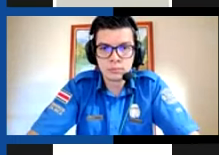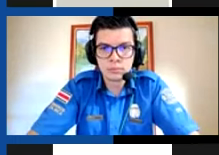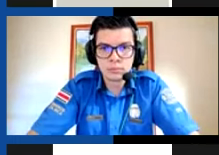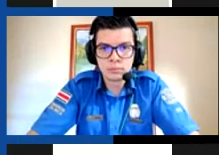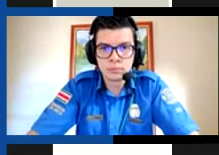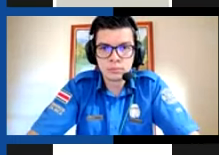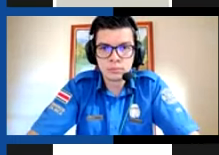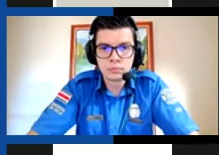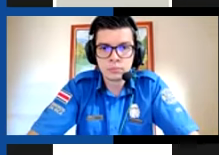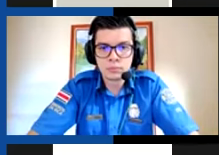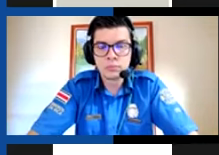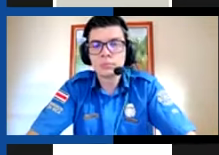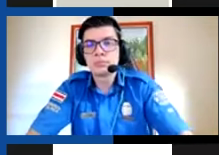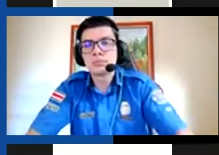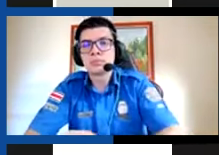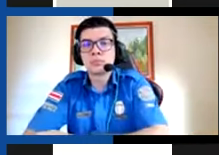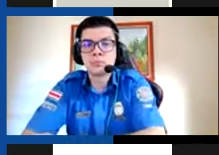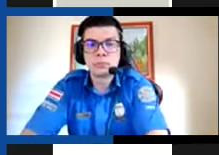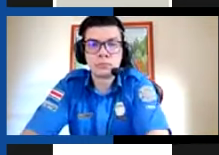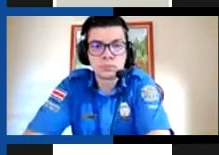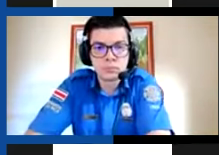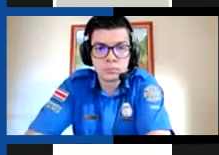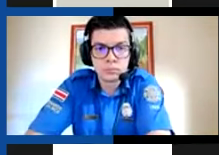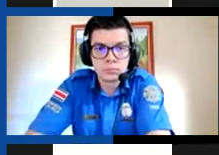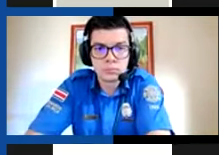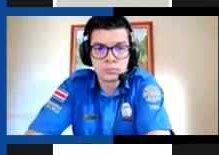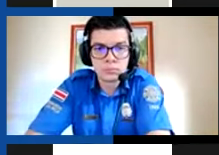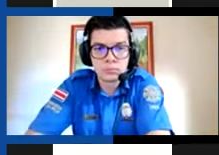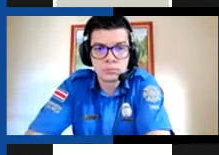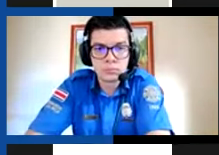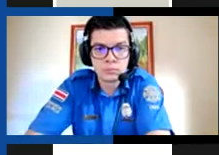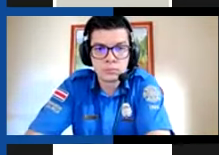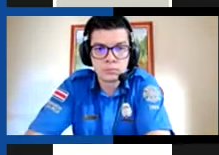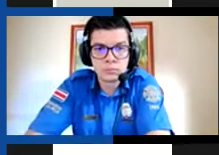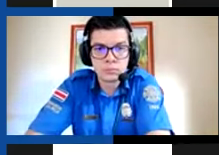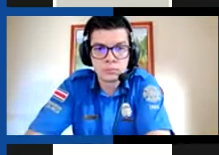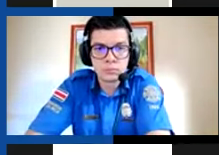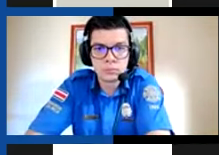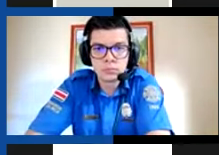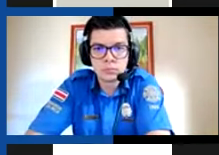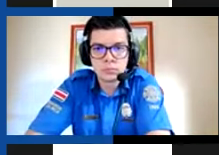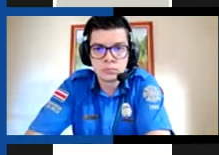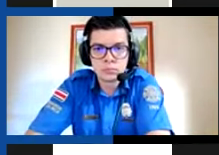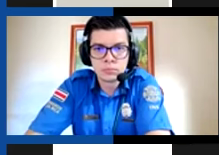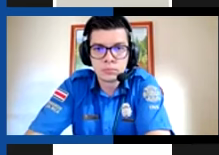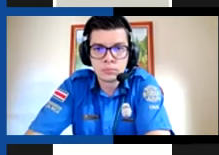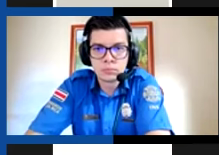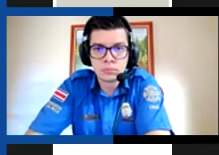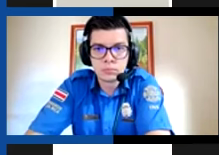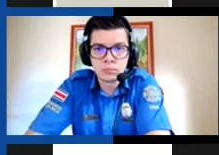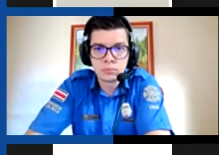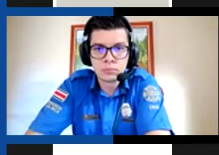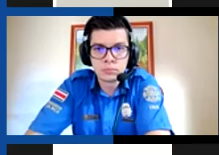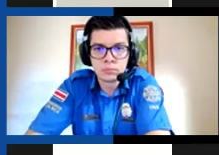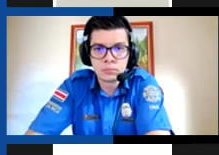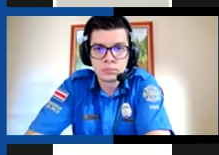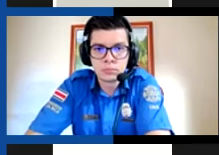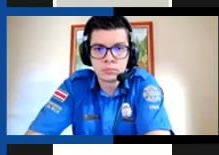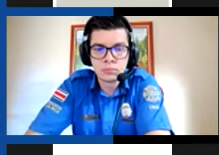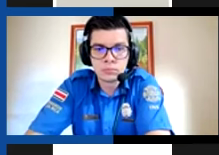alguna inquietud sobre algún tema que desea que nosotros desarrollemos por medio de charlas